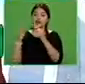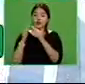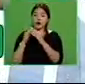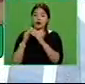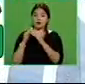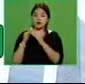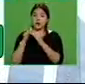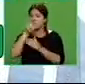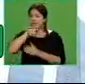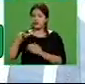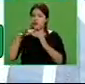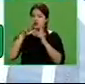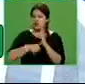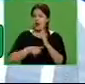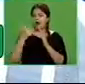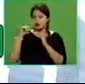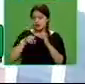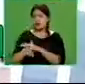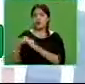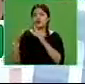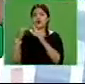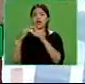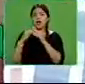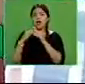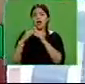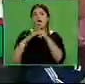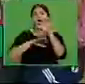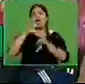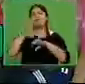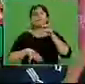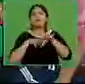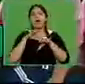un estafador que tenía en su casa animales disecados,